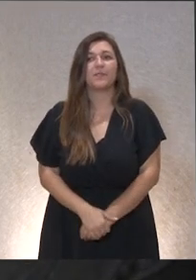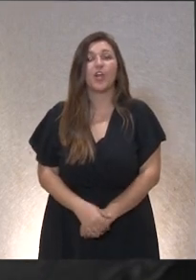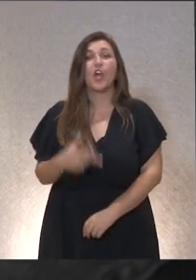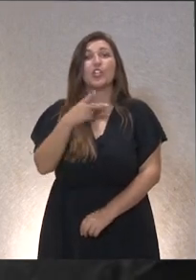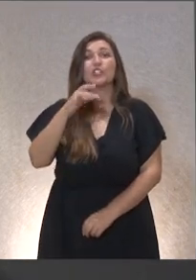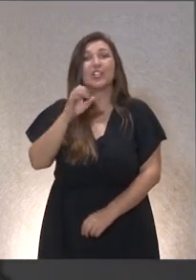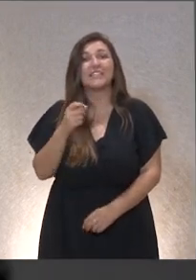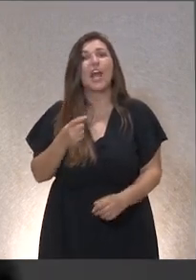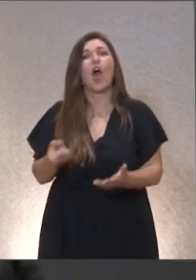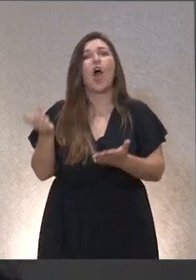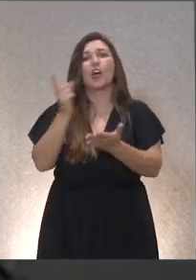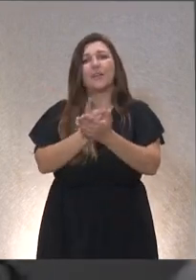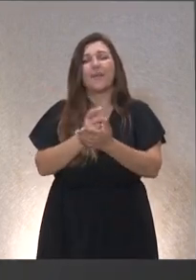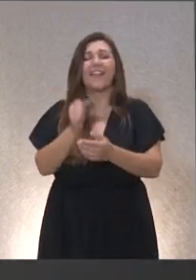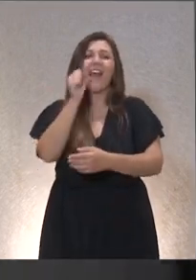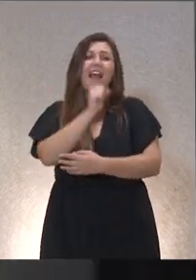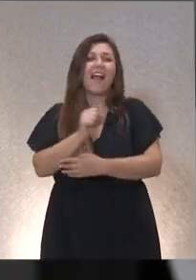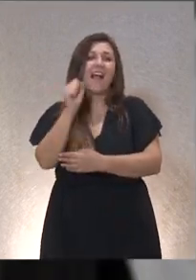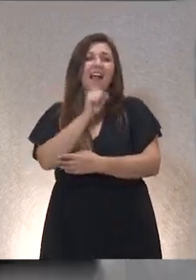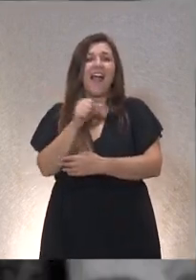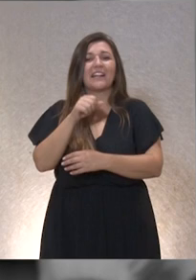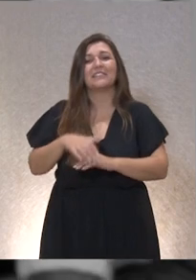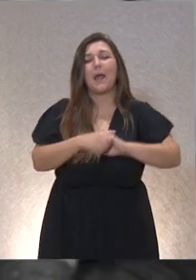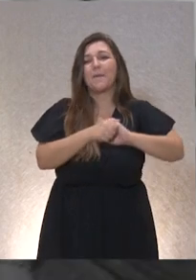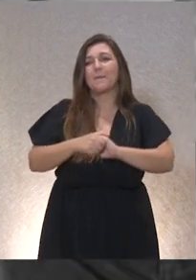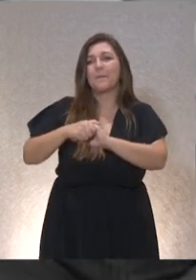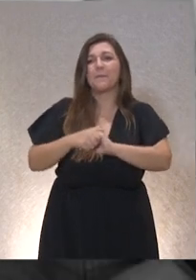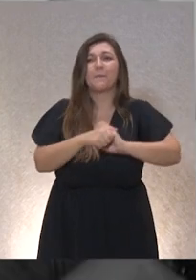volveremos a cantar cogidas de la mano y aplaudir a